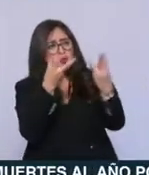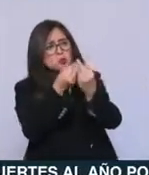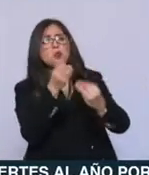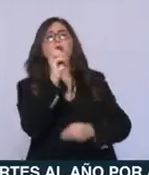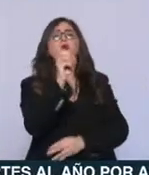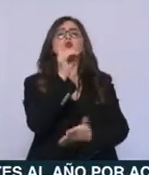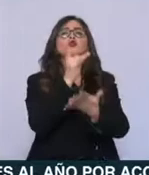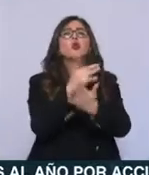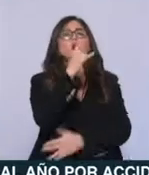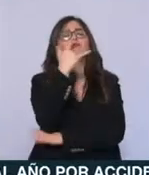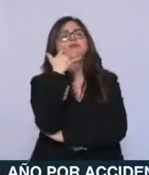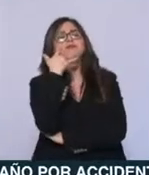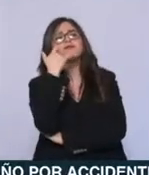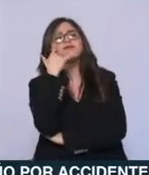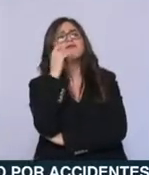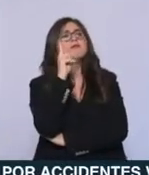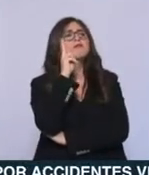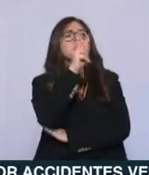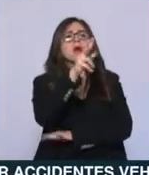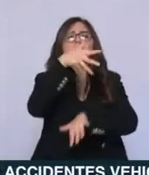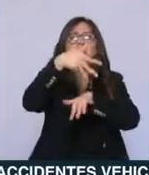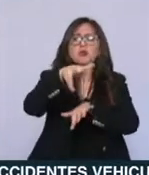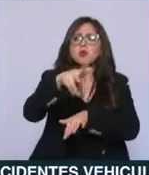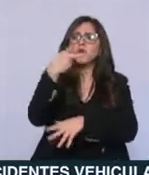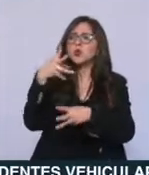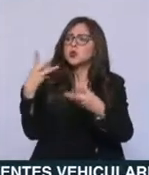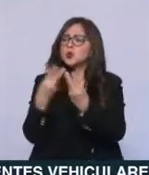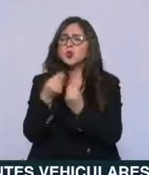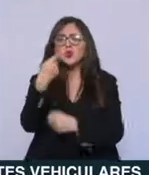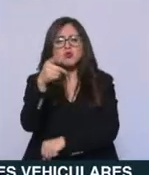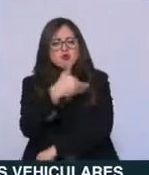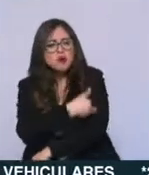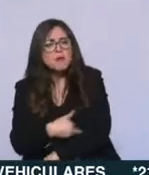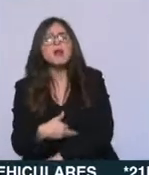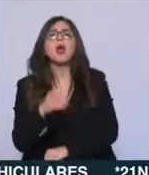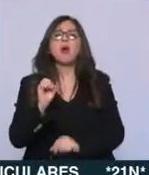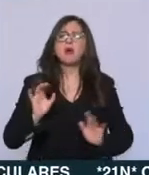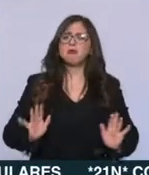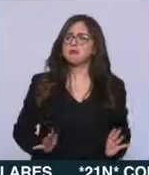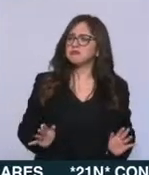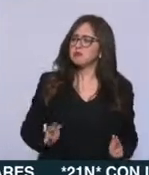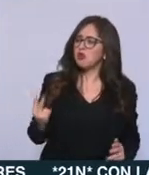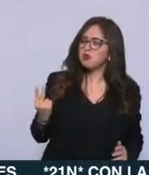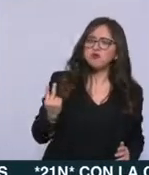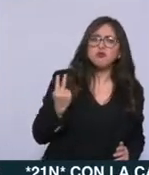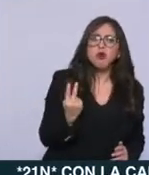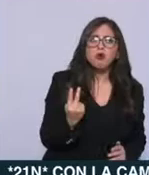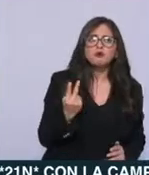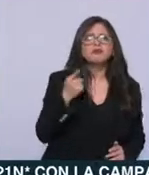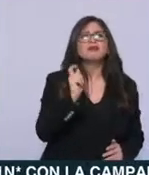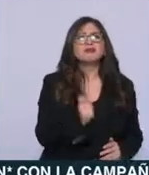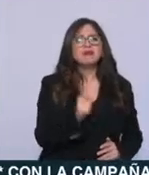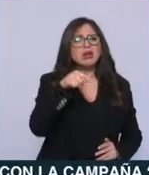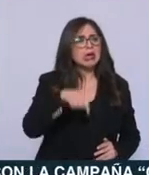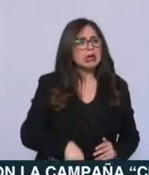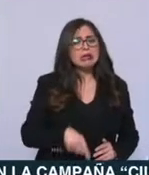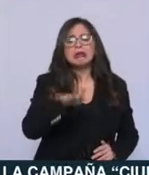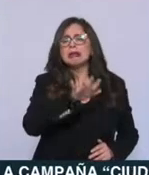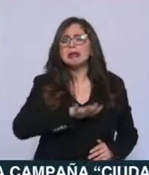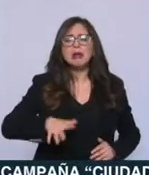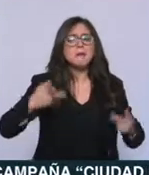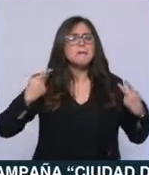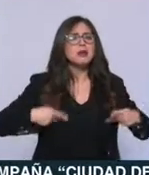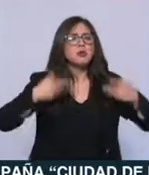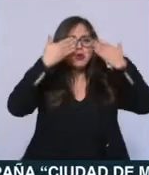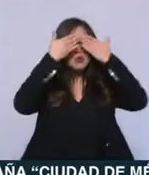puede llevar a su familia, a su pareja, para que todo el mundo entienda que en esta ciudad todos somos, al